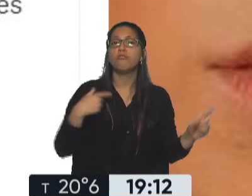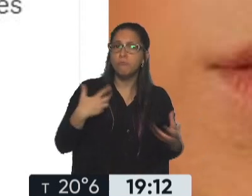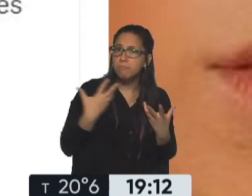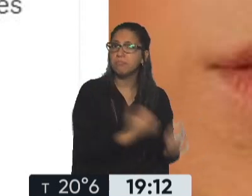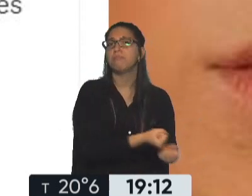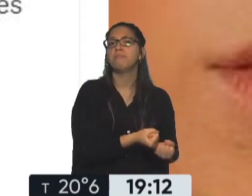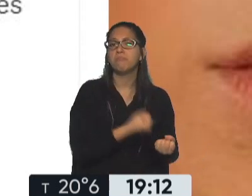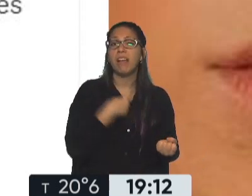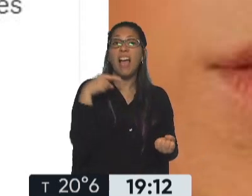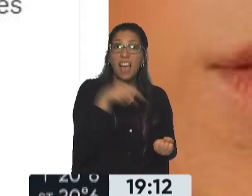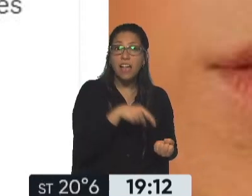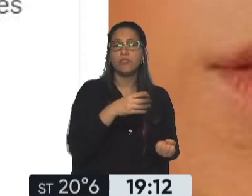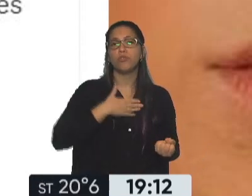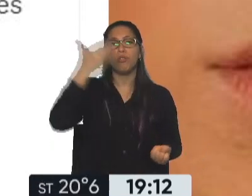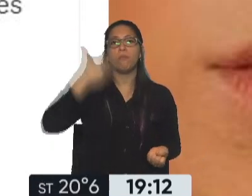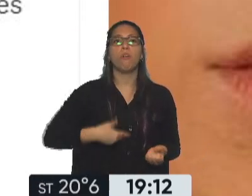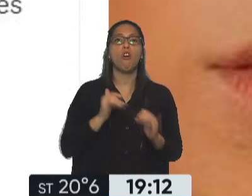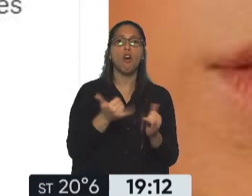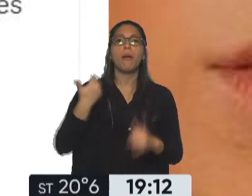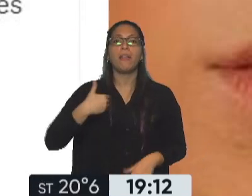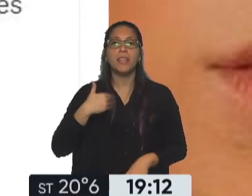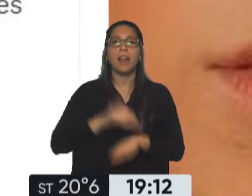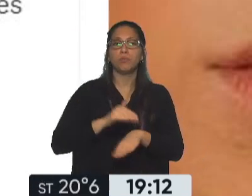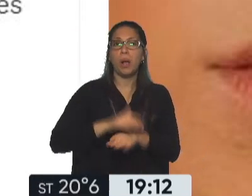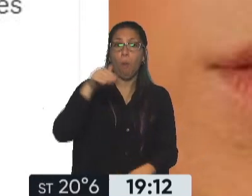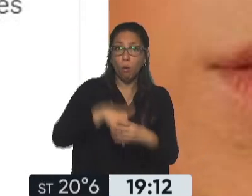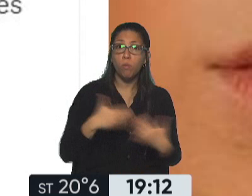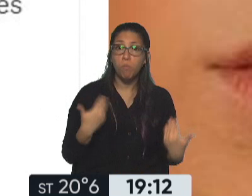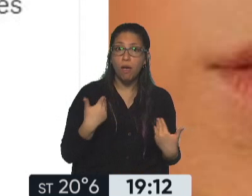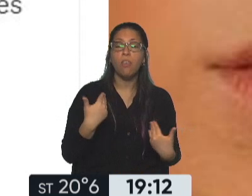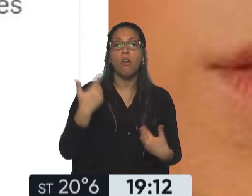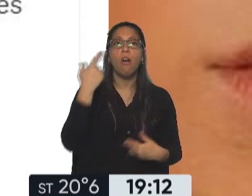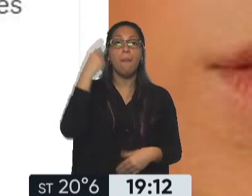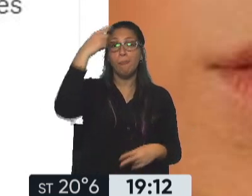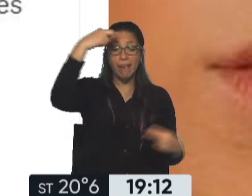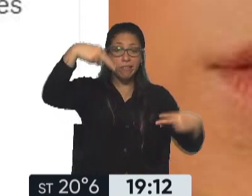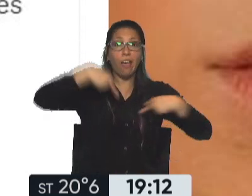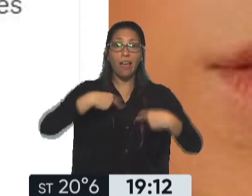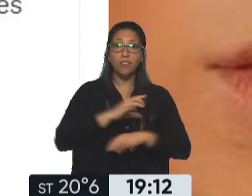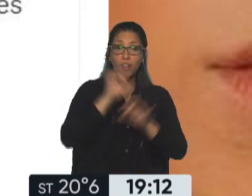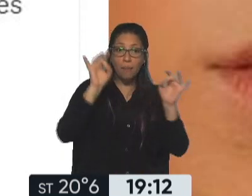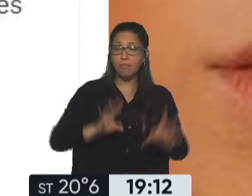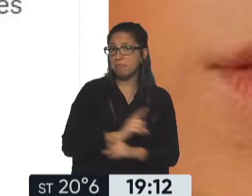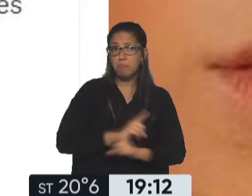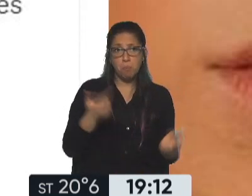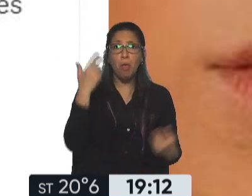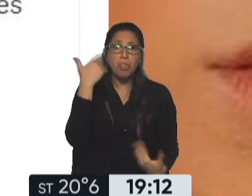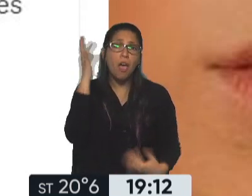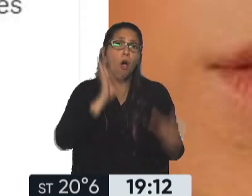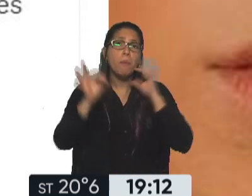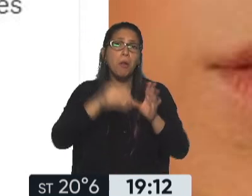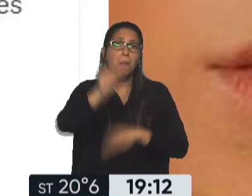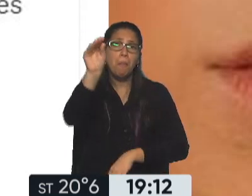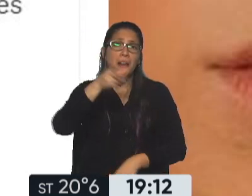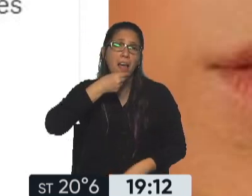aunque sea eso, me queda como votante joven argentina responsable que no piensa en su ombligo únicamente. Podría no opinar nada.